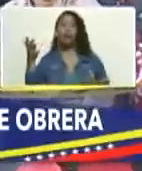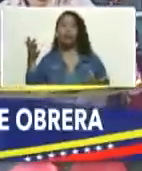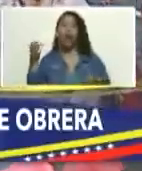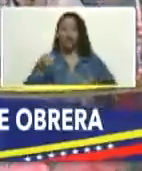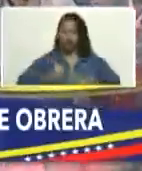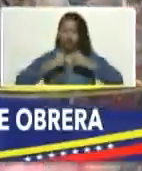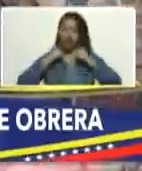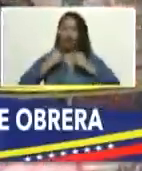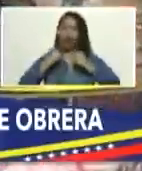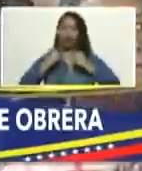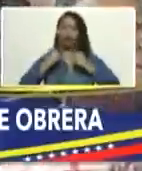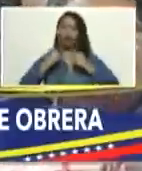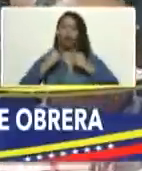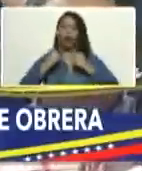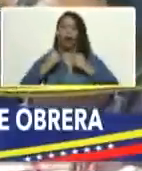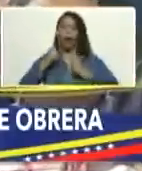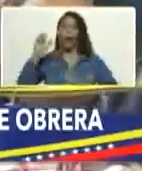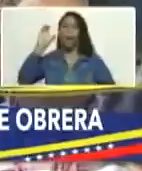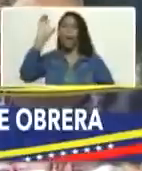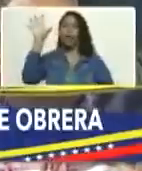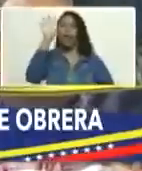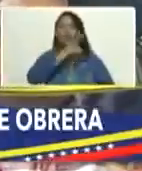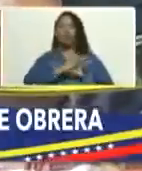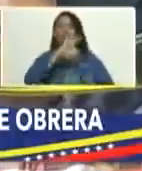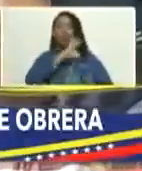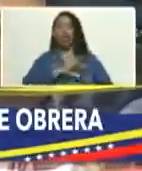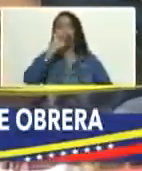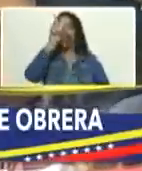potencia, de una patria socialista,